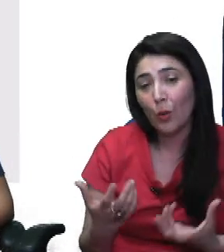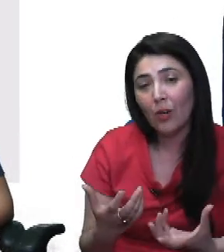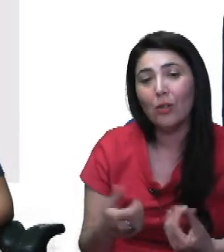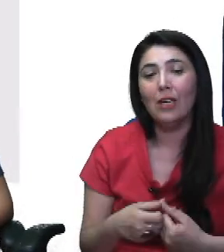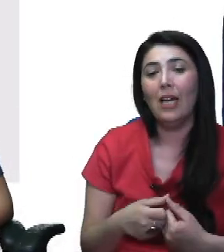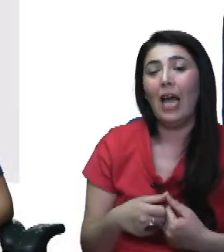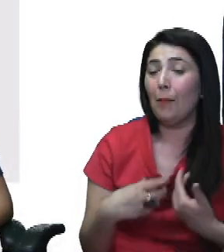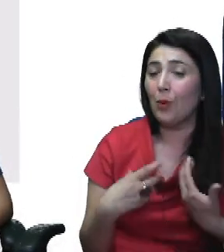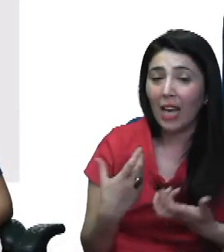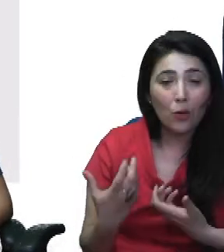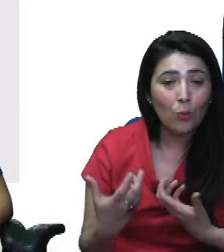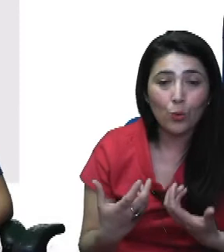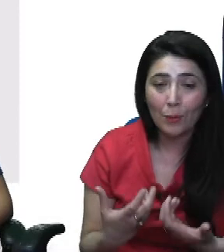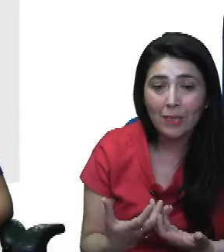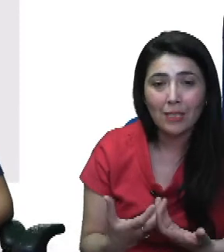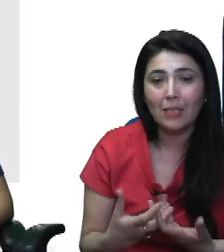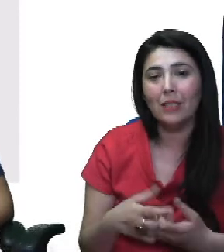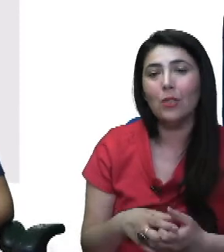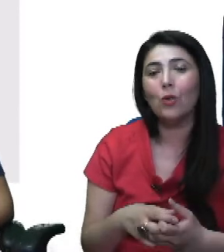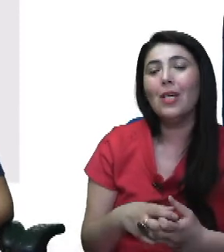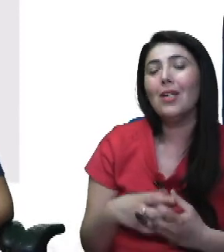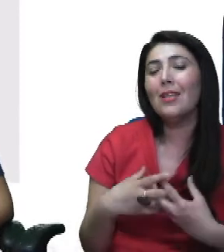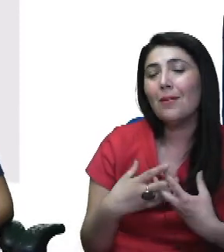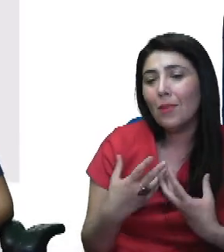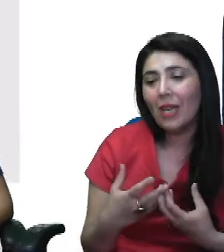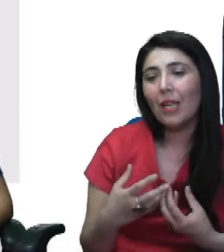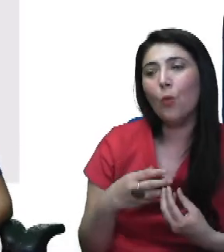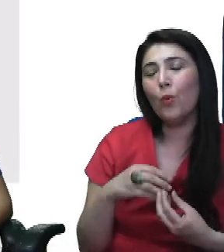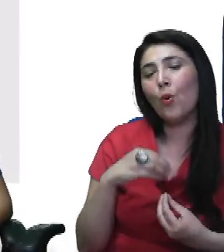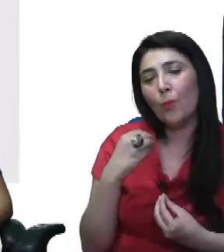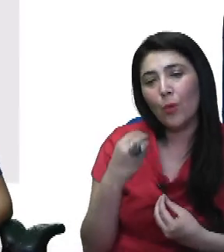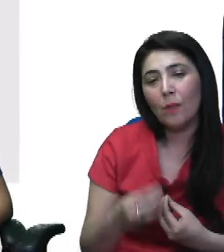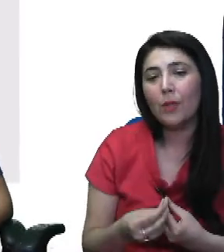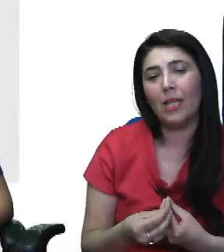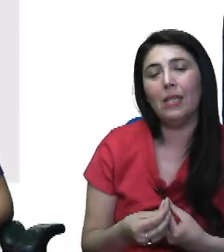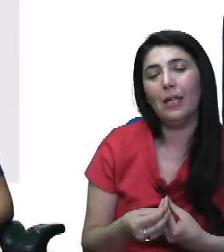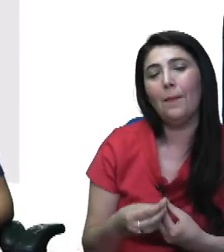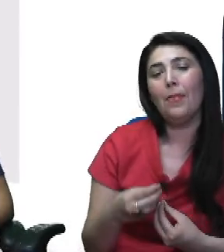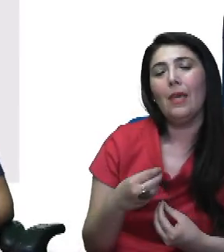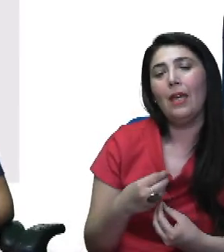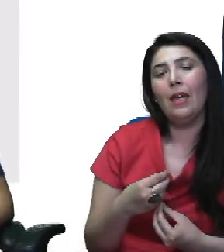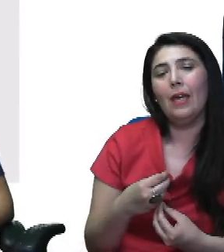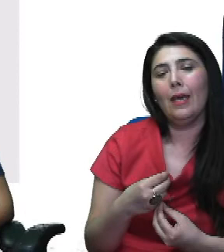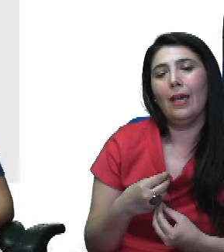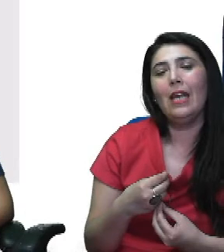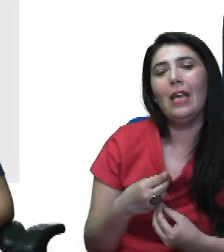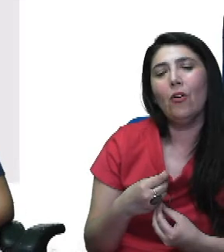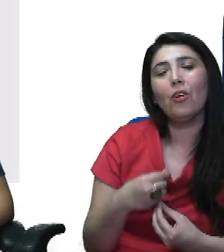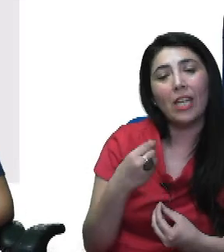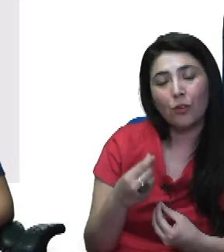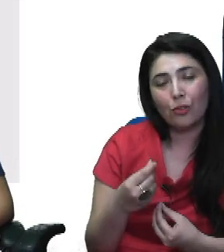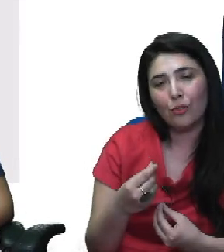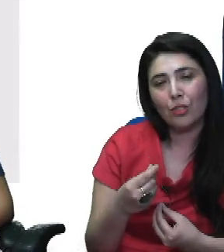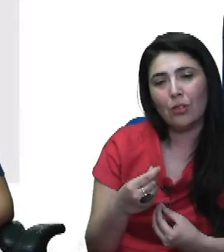proceso de duelo, apoyarnos mutuamente, ¿cierto? Y también hay que cumplir un rol muy importante